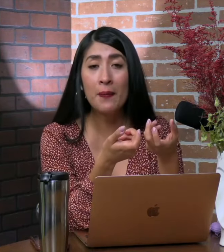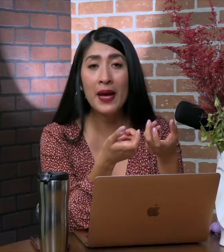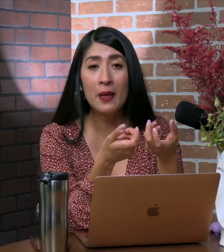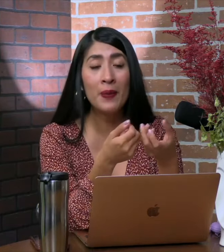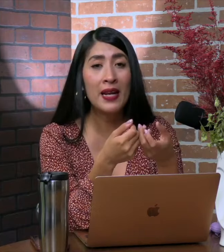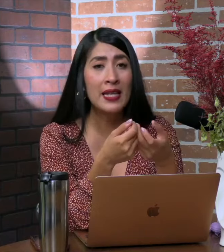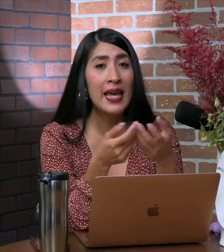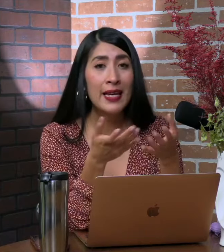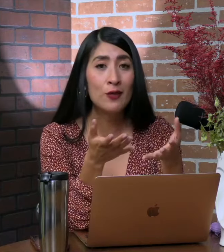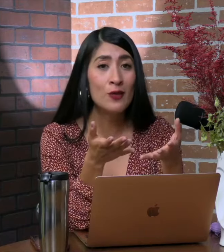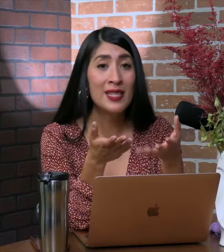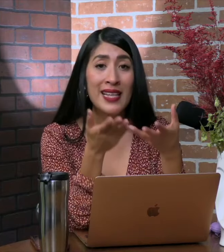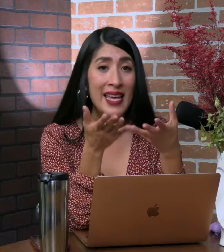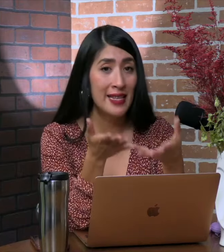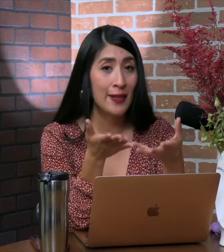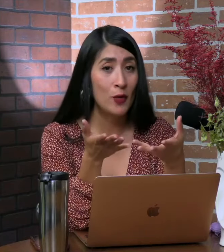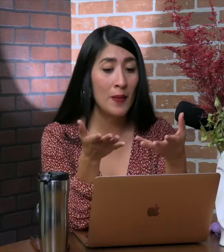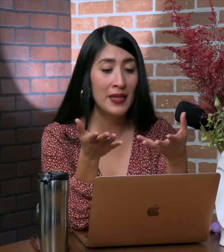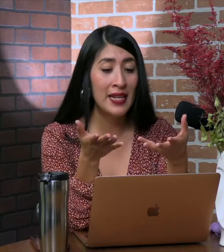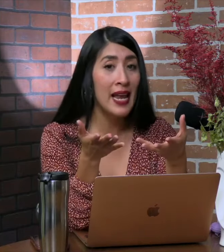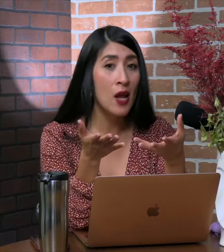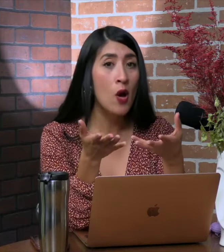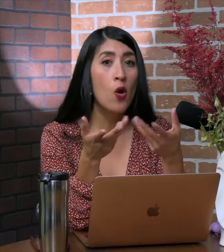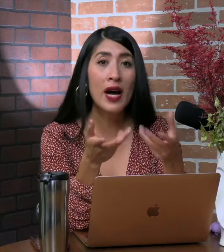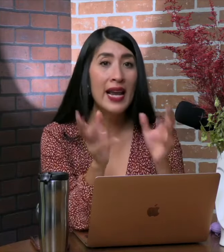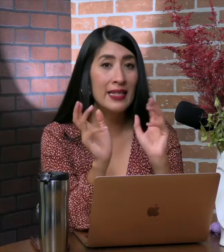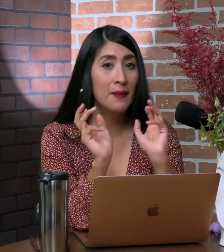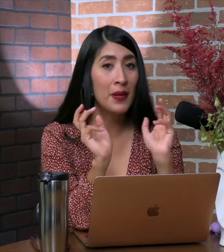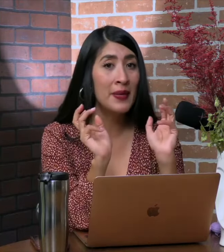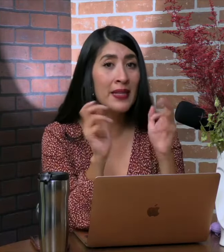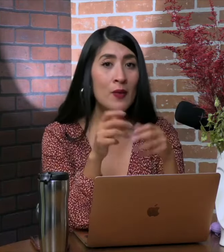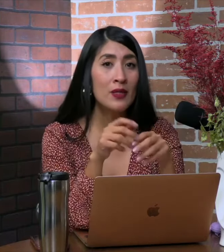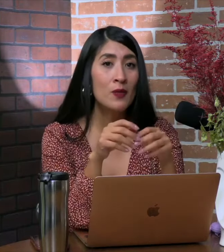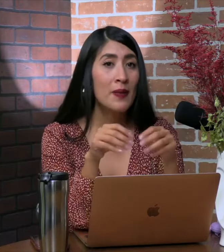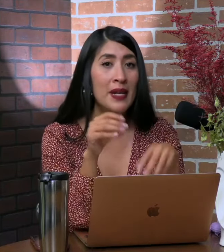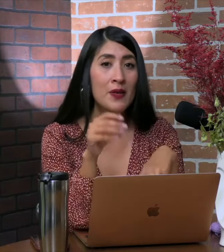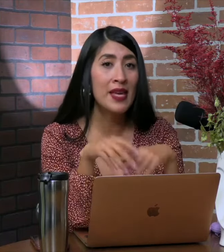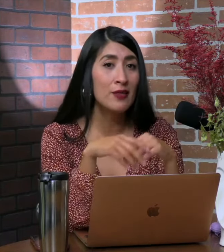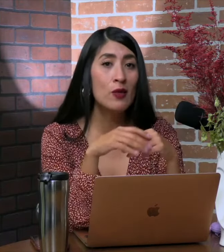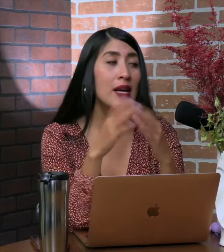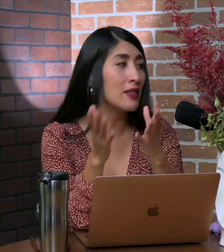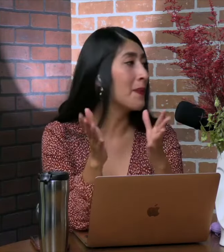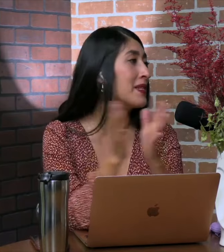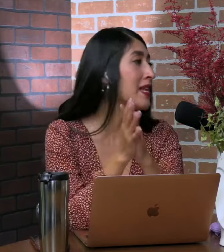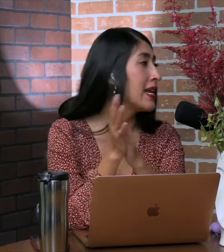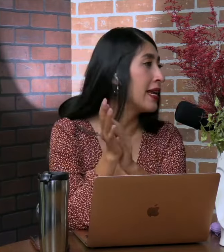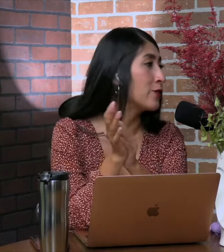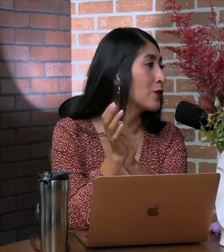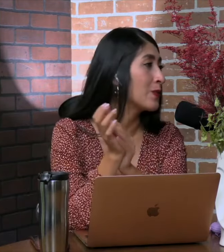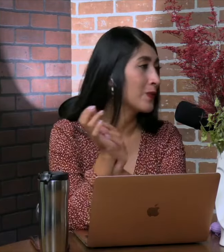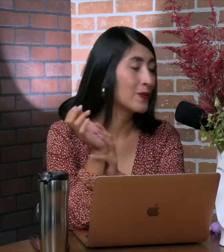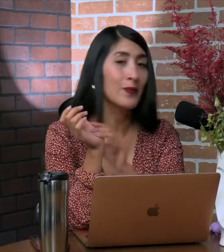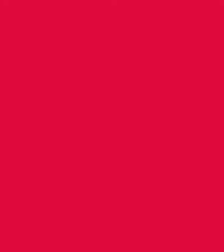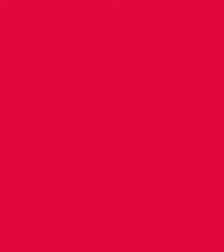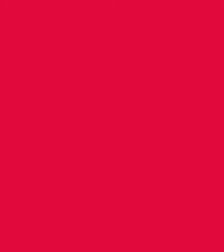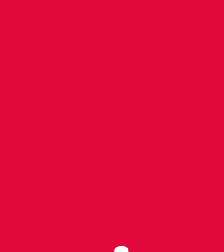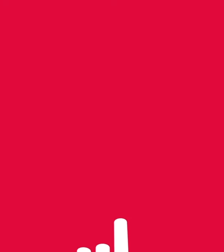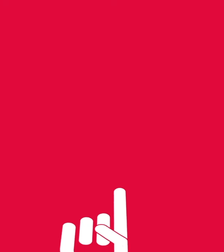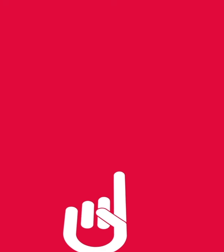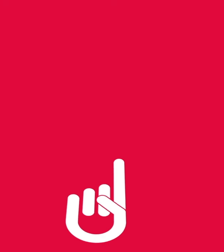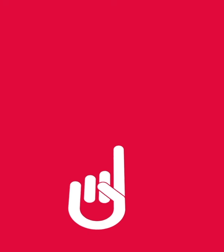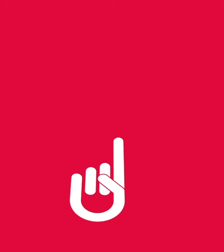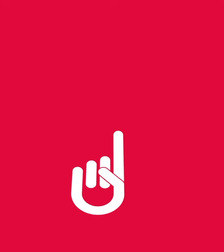del pripan y PRD entonces ahí está todo el material Ojalá Simplemente no estemos hablando de esto hasta pasada la